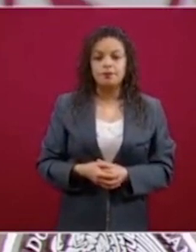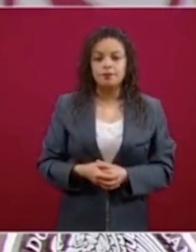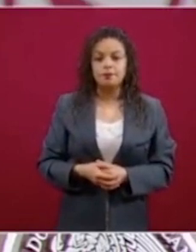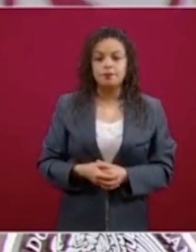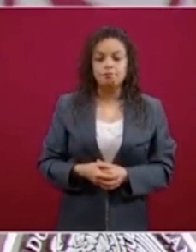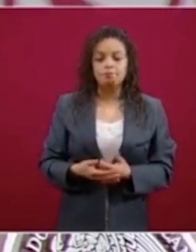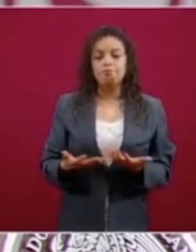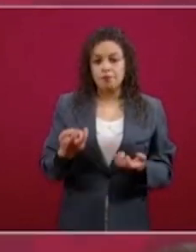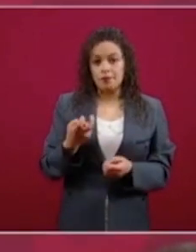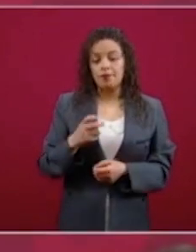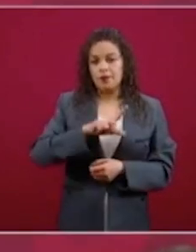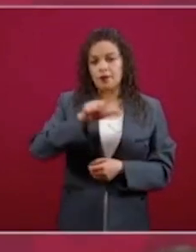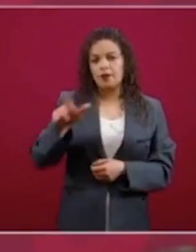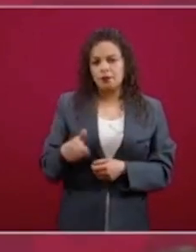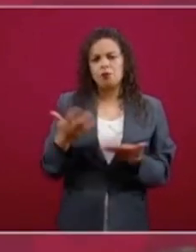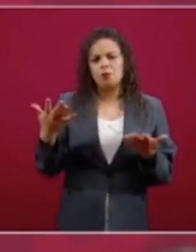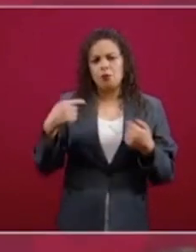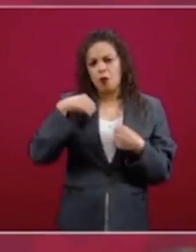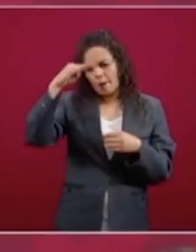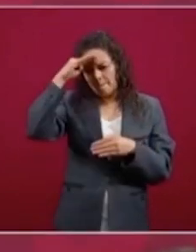yo voy a decidir